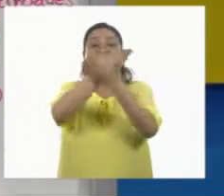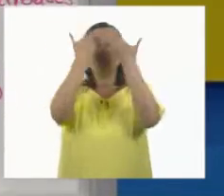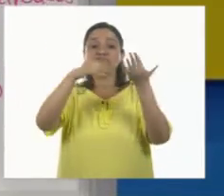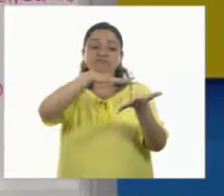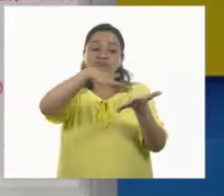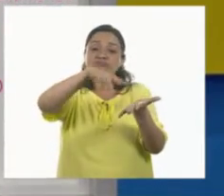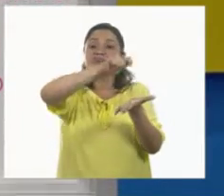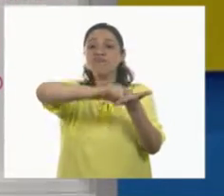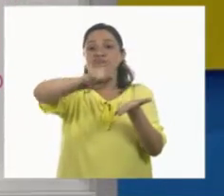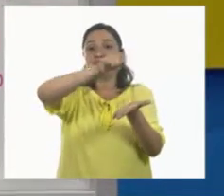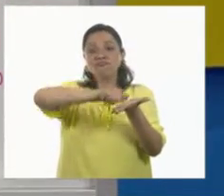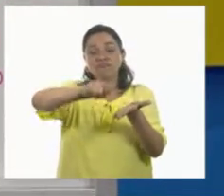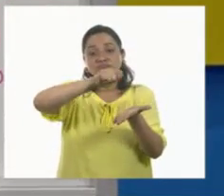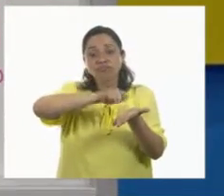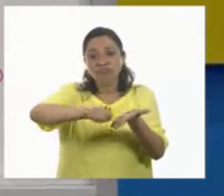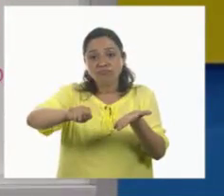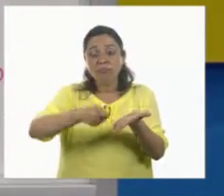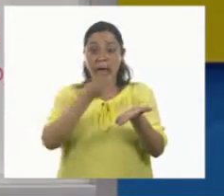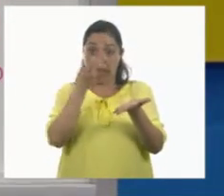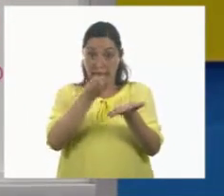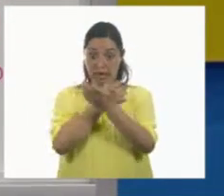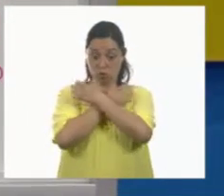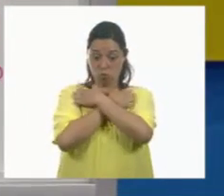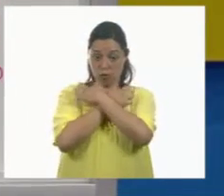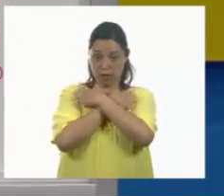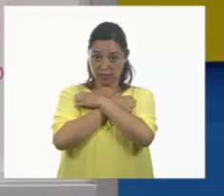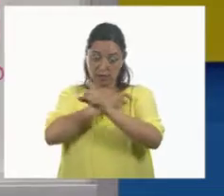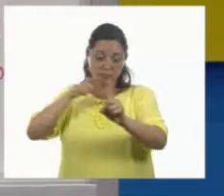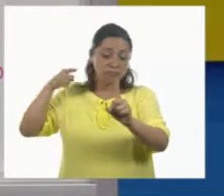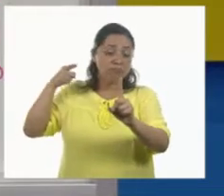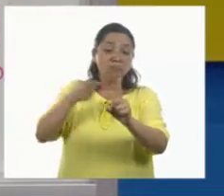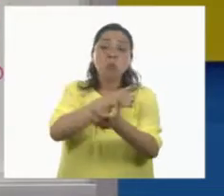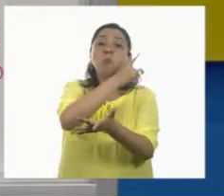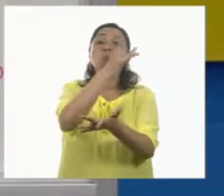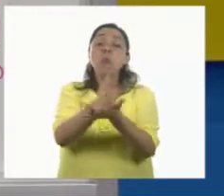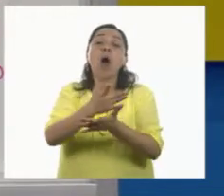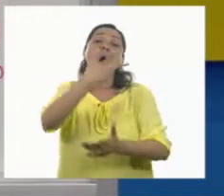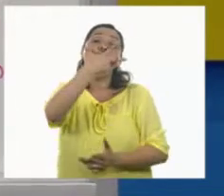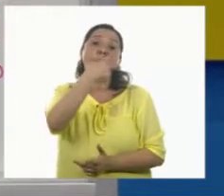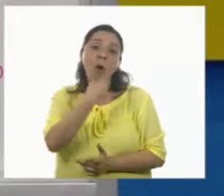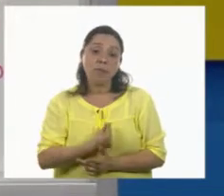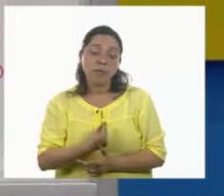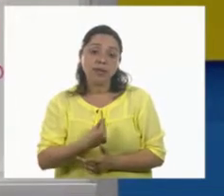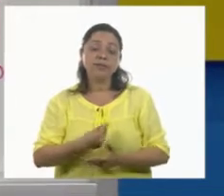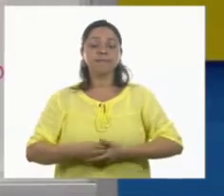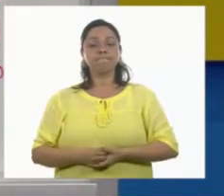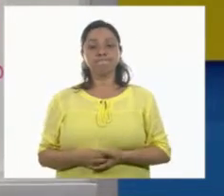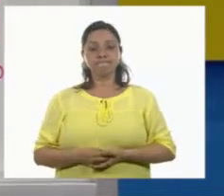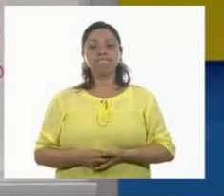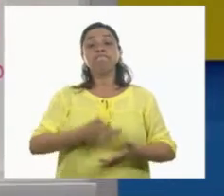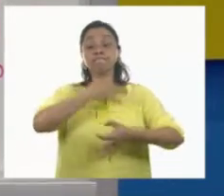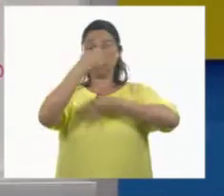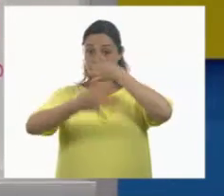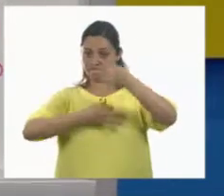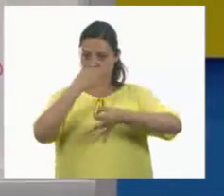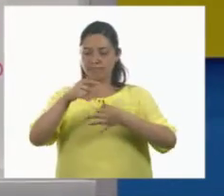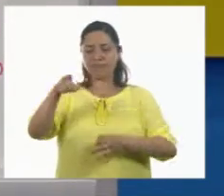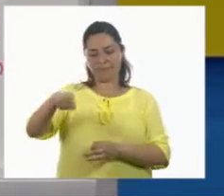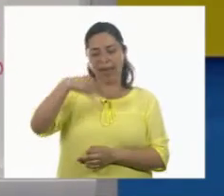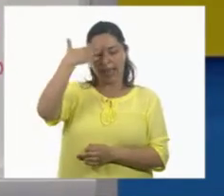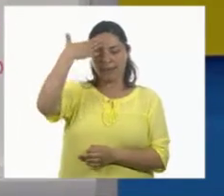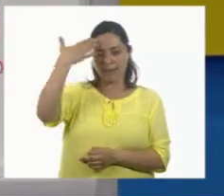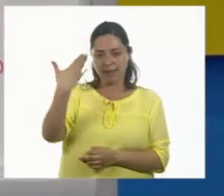y escribir. Y esta educación iba dirigida sobre todo a los varones. En cuanto a las noticias, ya